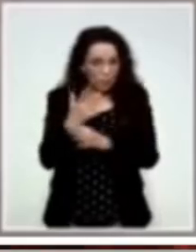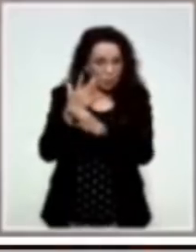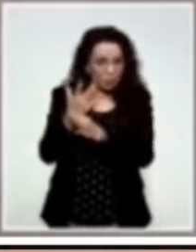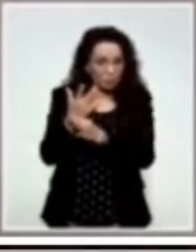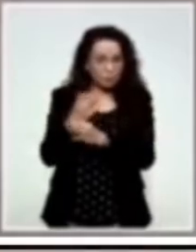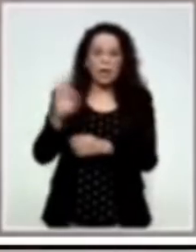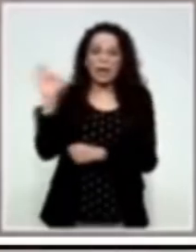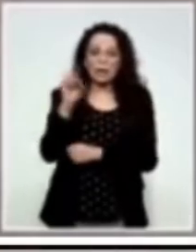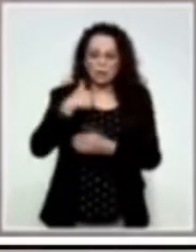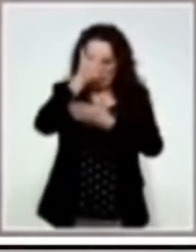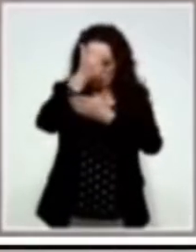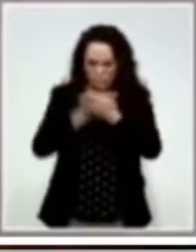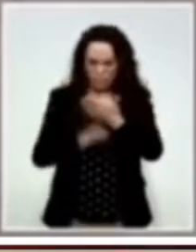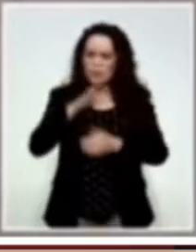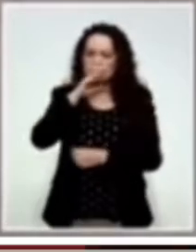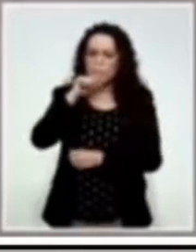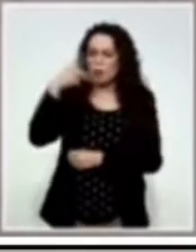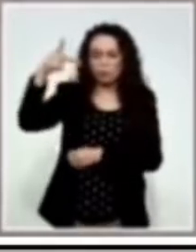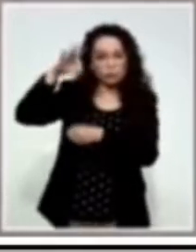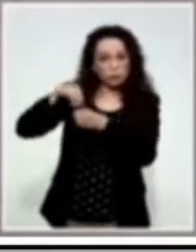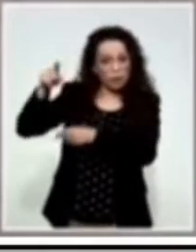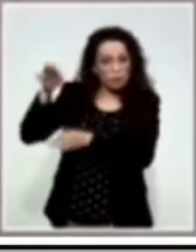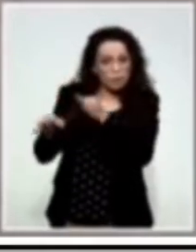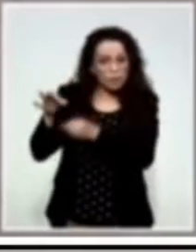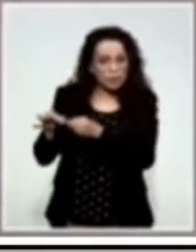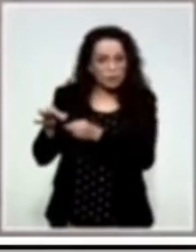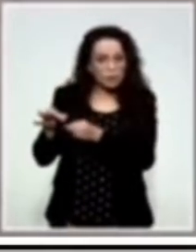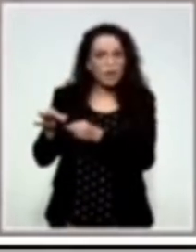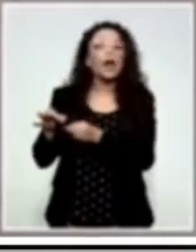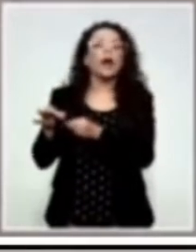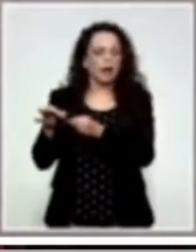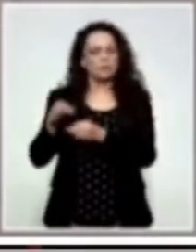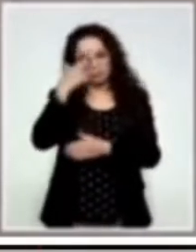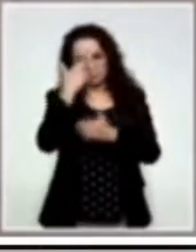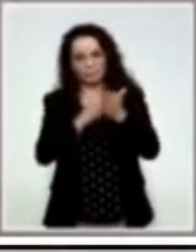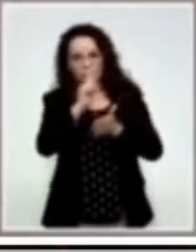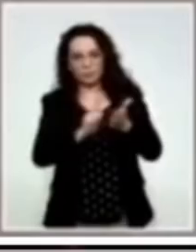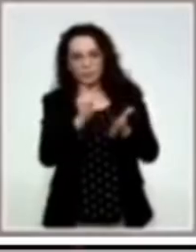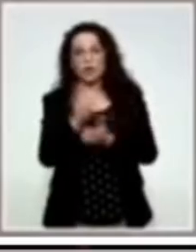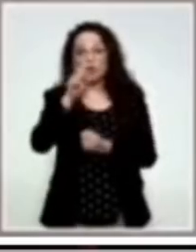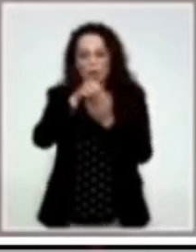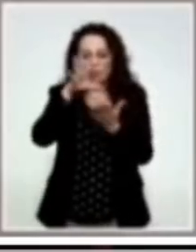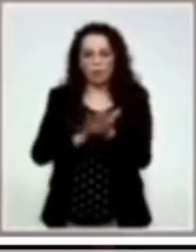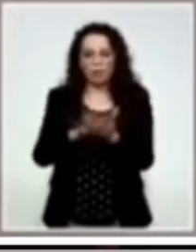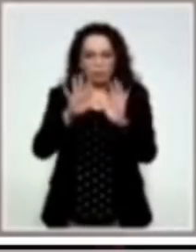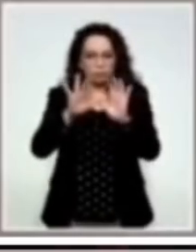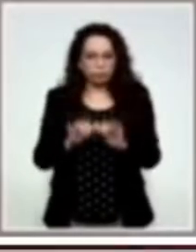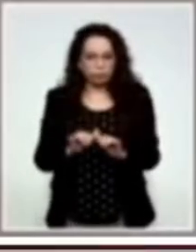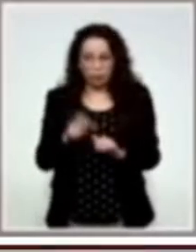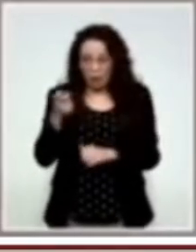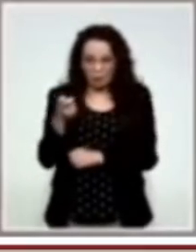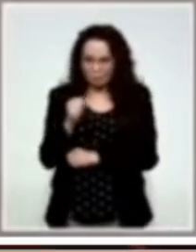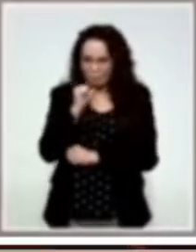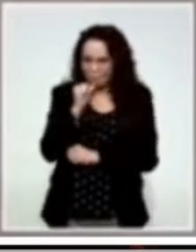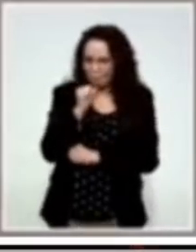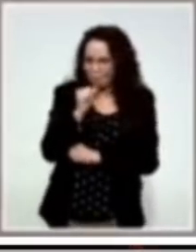contado, la declaratoria hubiera sido de invalidez de la ley. Y no fue de invalidez,